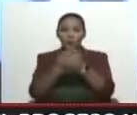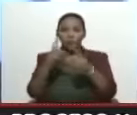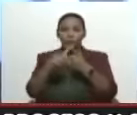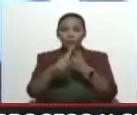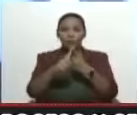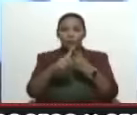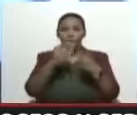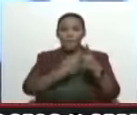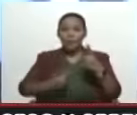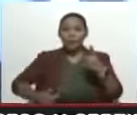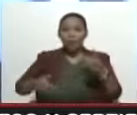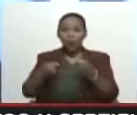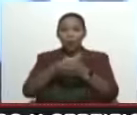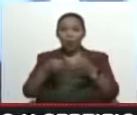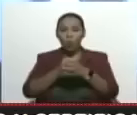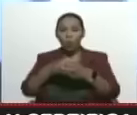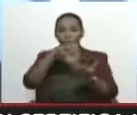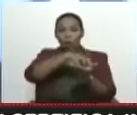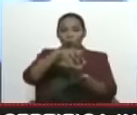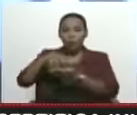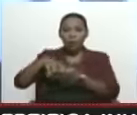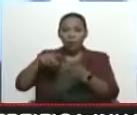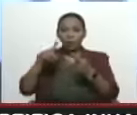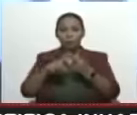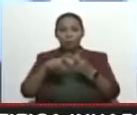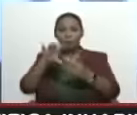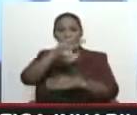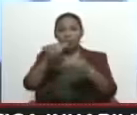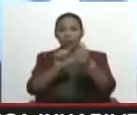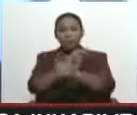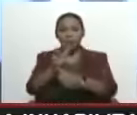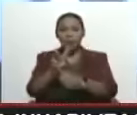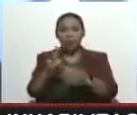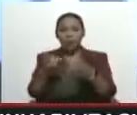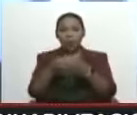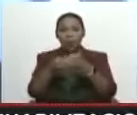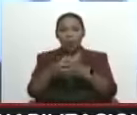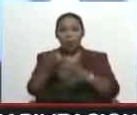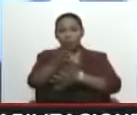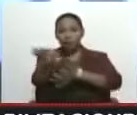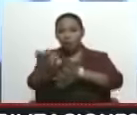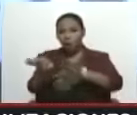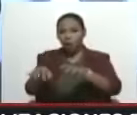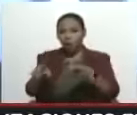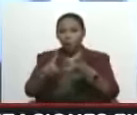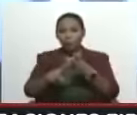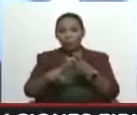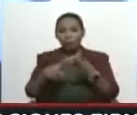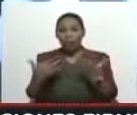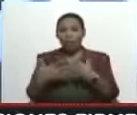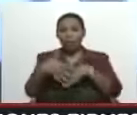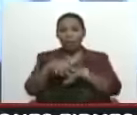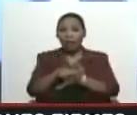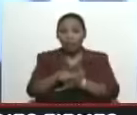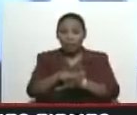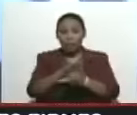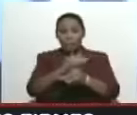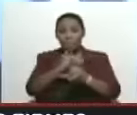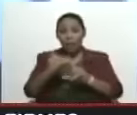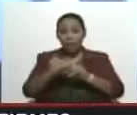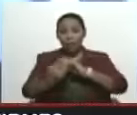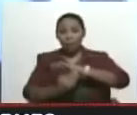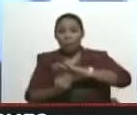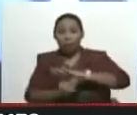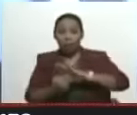presidentes de juntas regionales, desde vicepresidentes integrantes de juntas municipales, desde integrantes de las estructuras medias, bajas